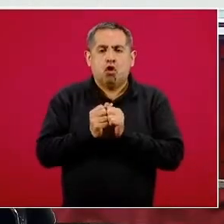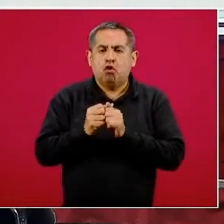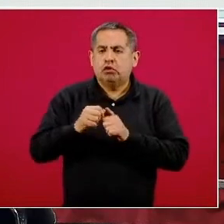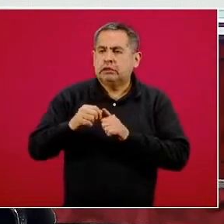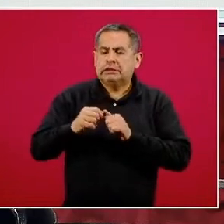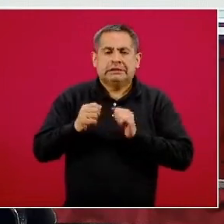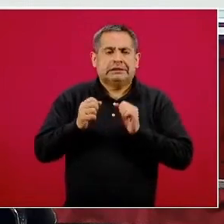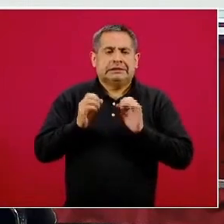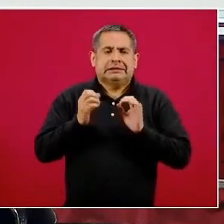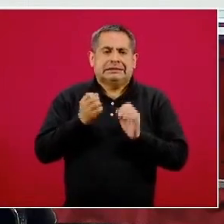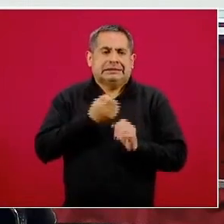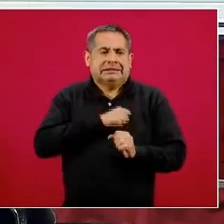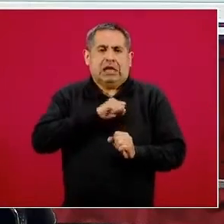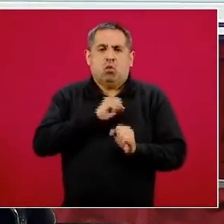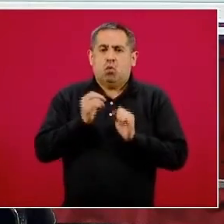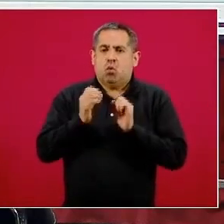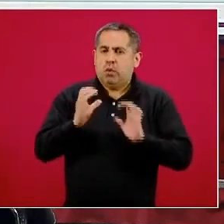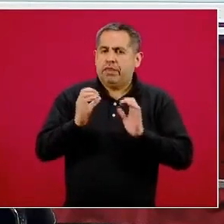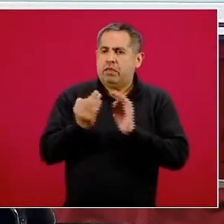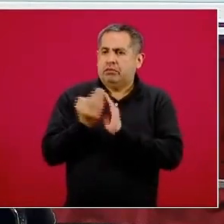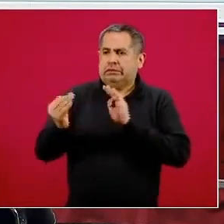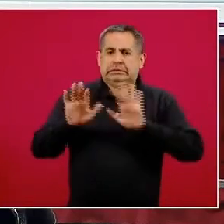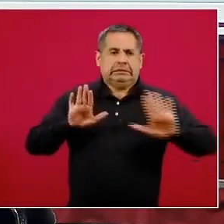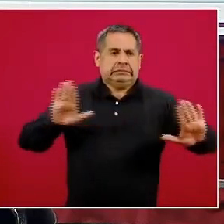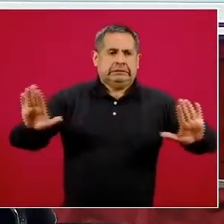de prevención.